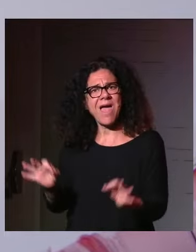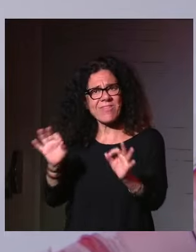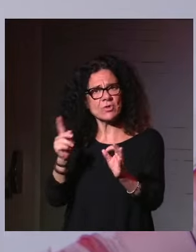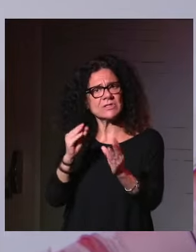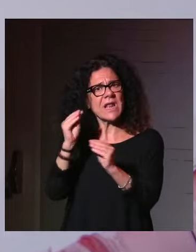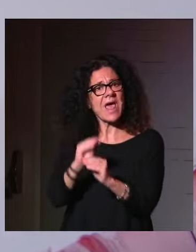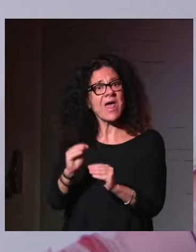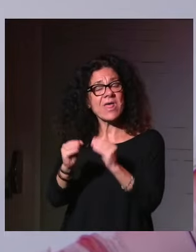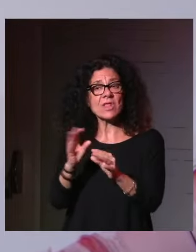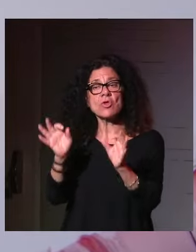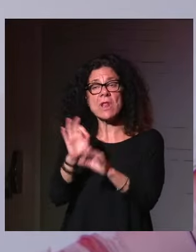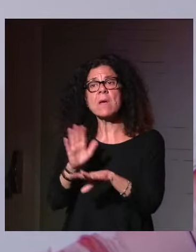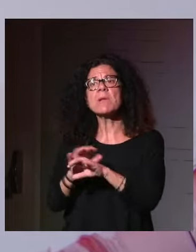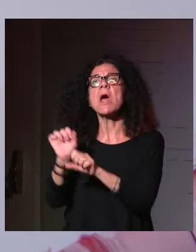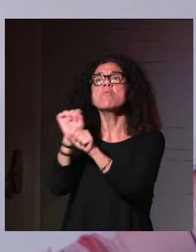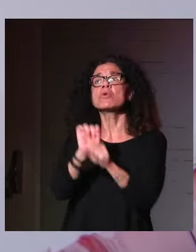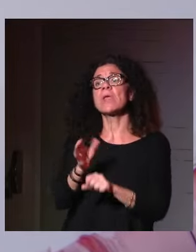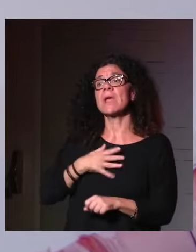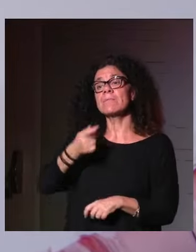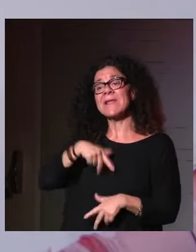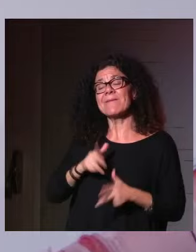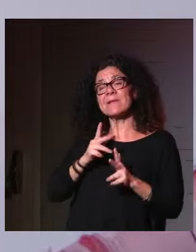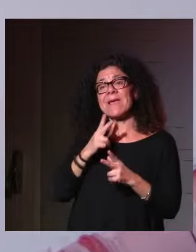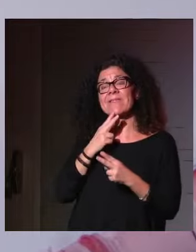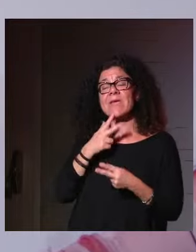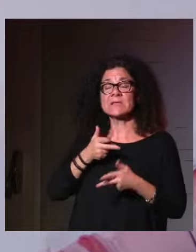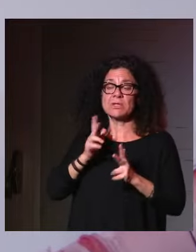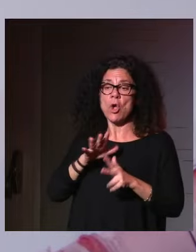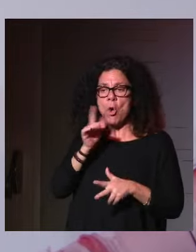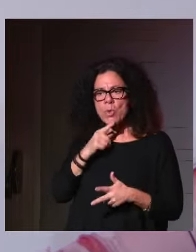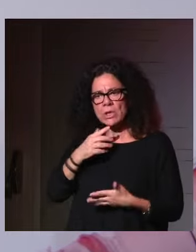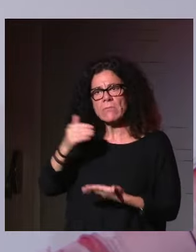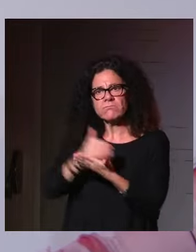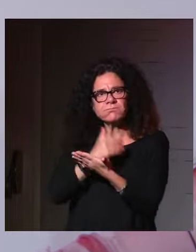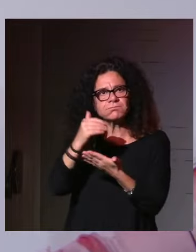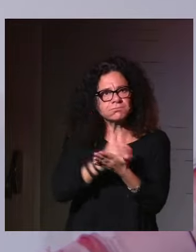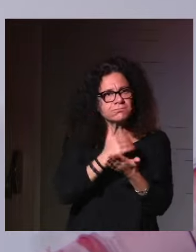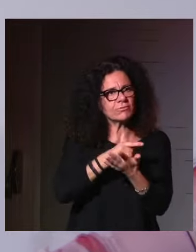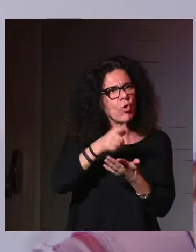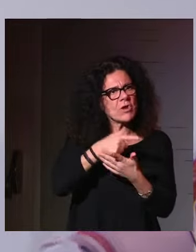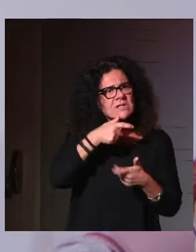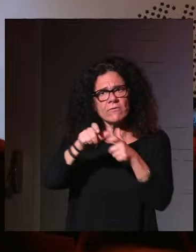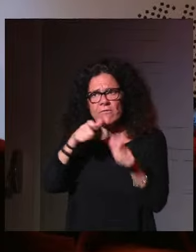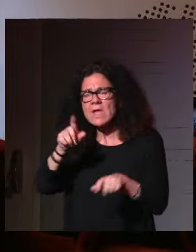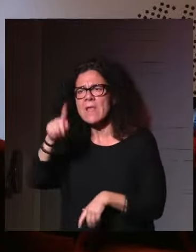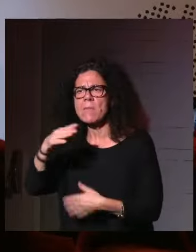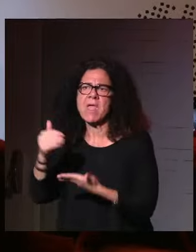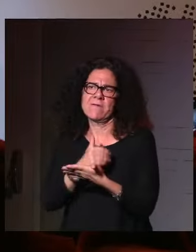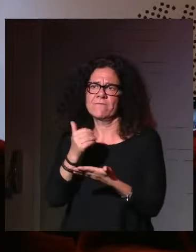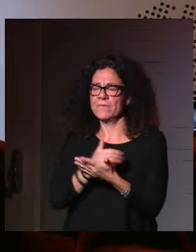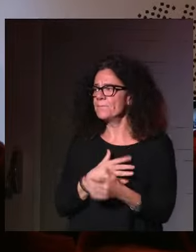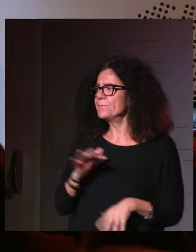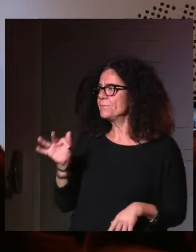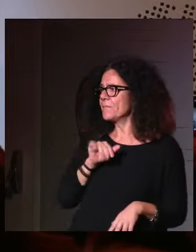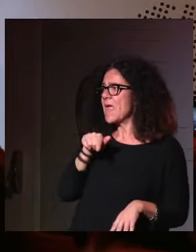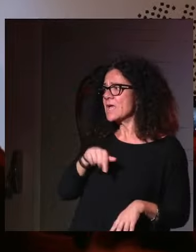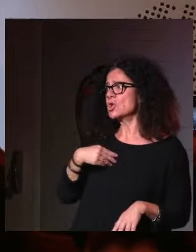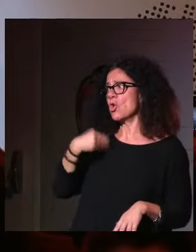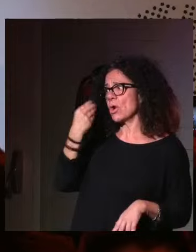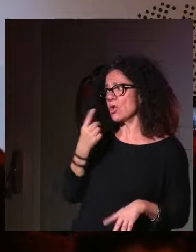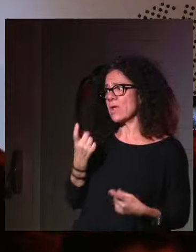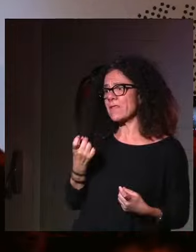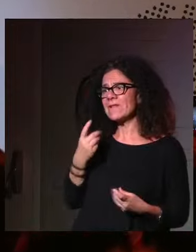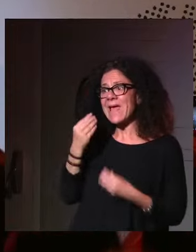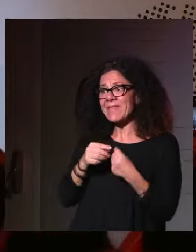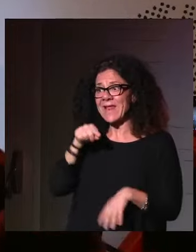proteger nuestra libertad de expresión Porque se están lucrando con estos hostigamientos también Sí yo creo que hay que hacer